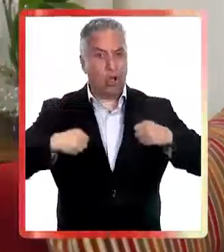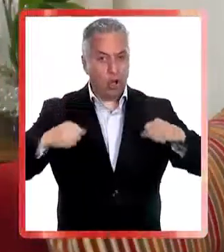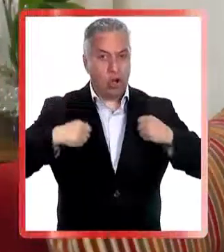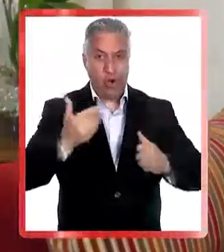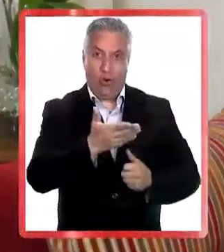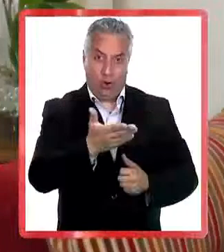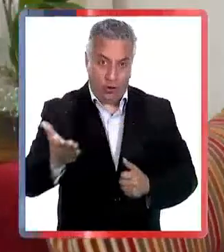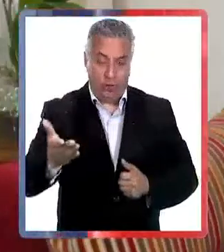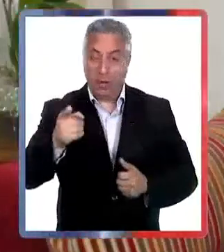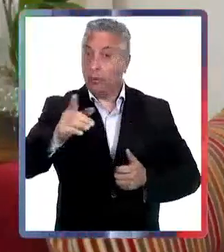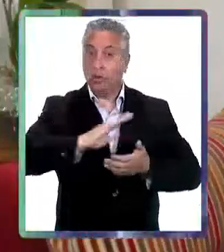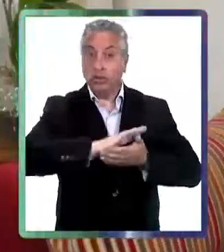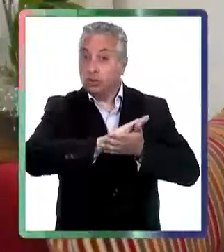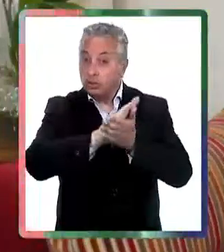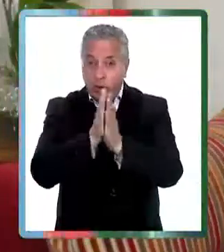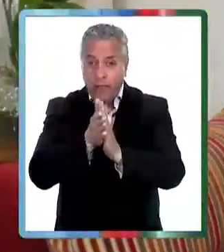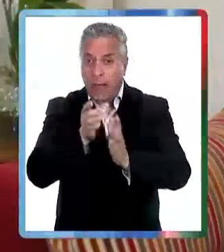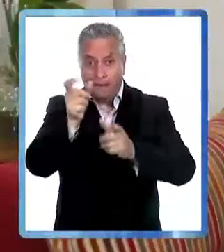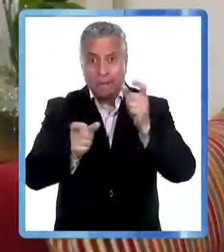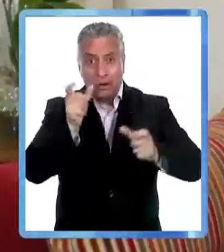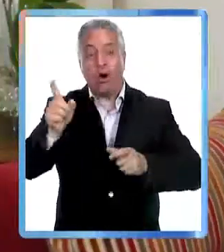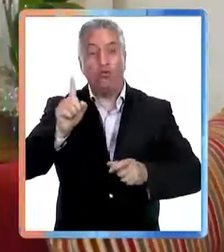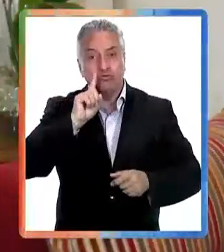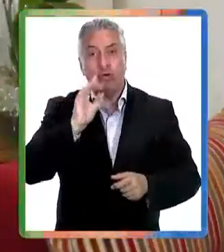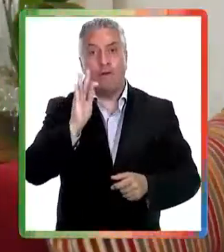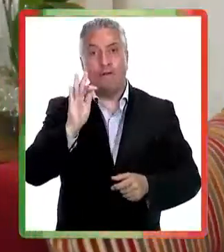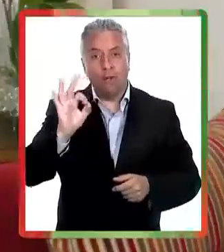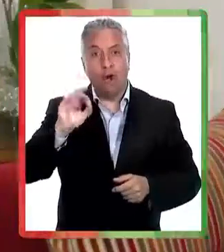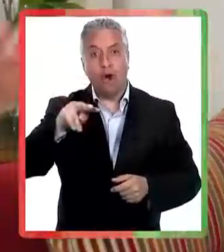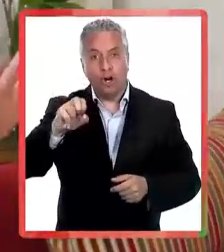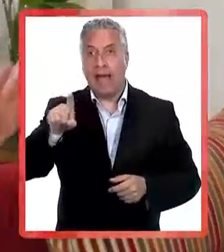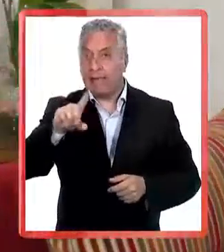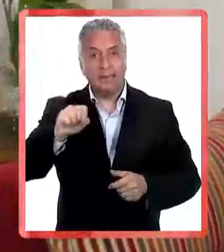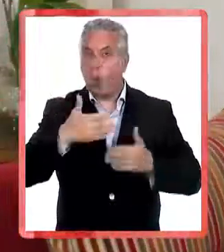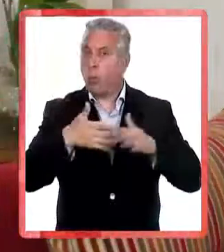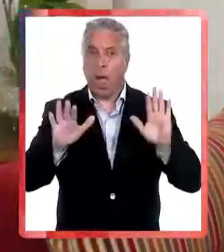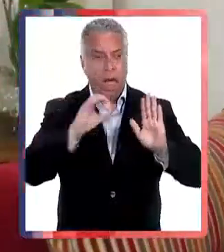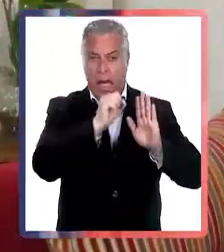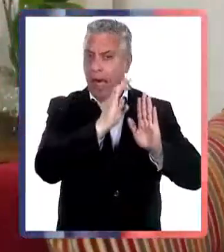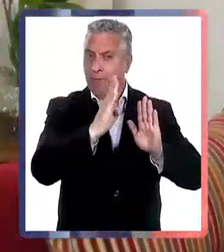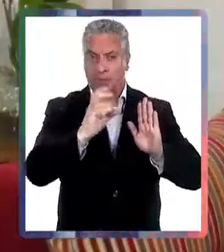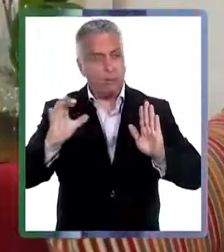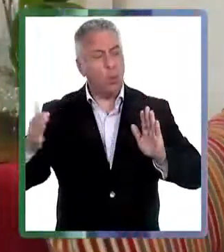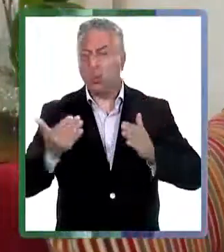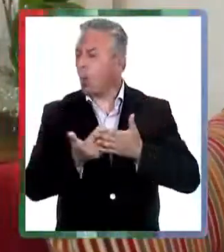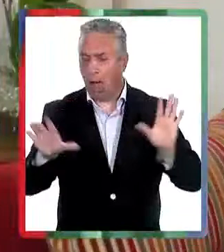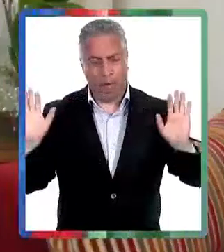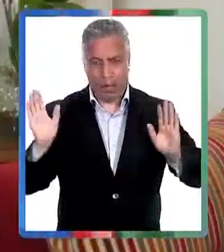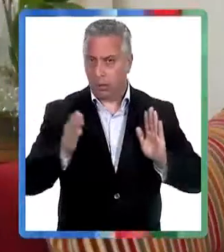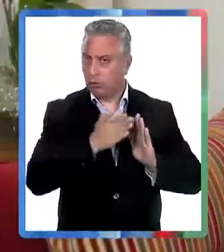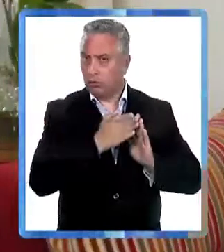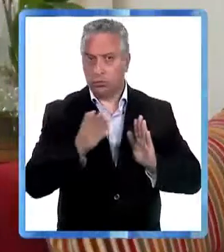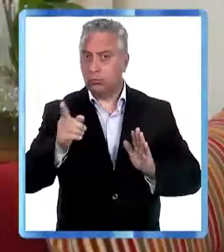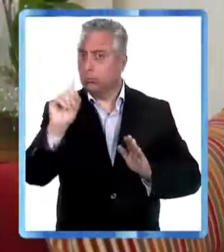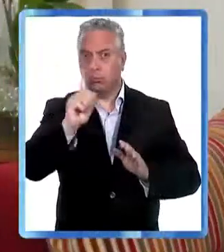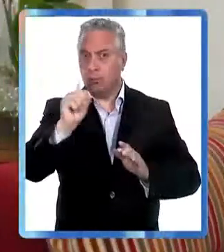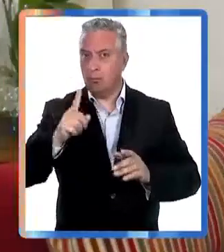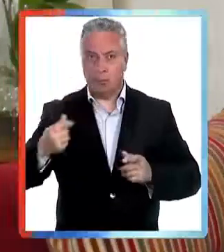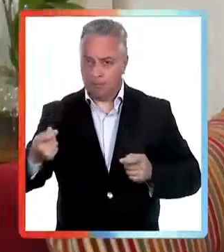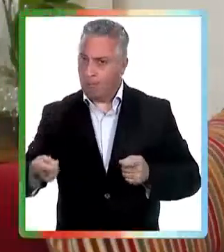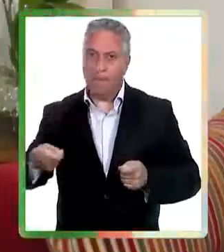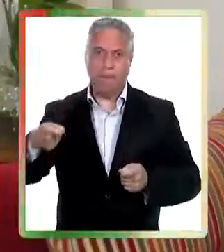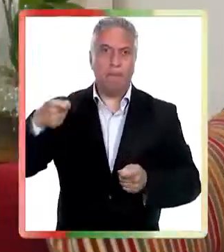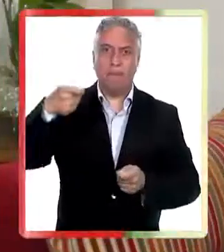jóvenes. Todas las personas que estén en FONASA, en cualquier tramo, todas, no van a tener que